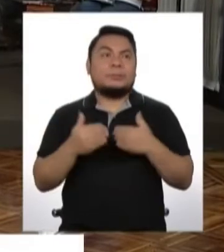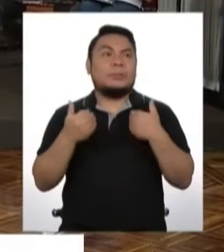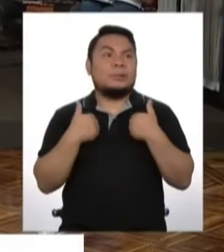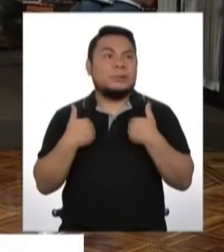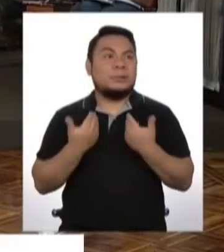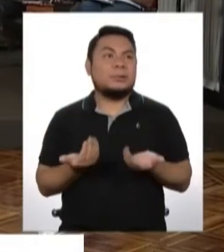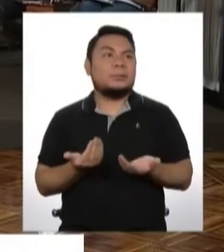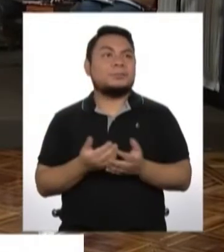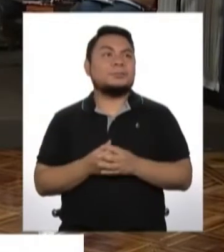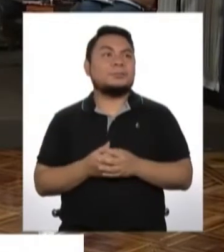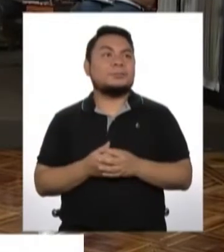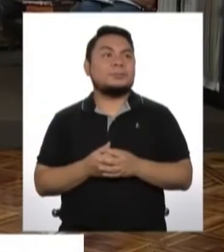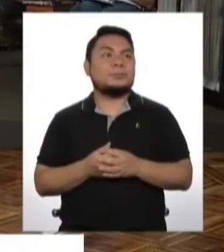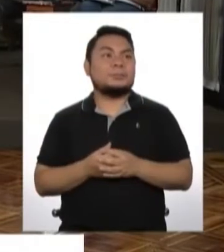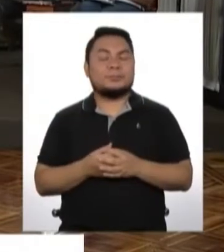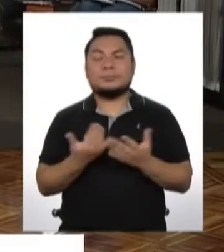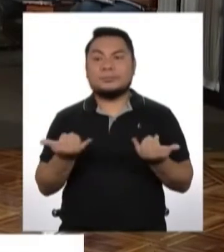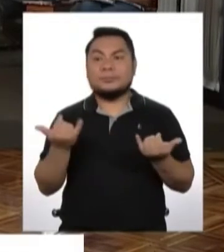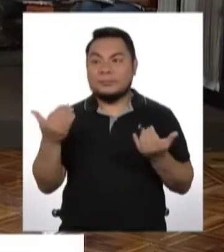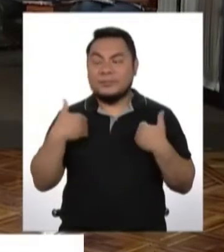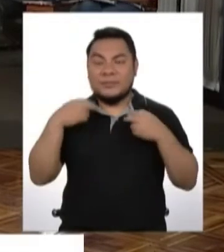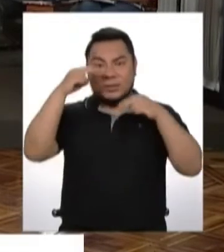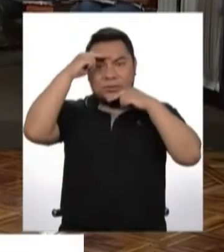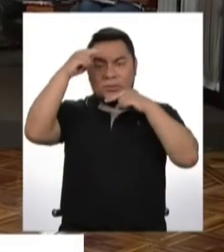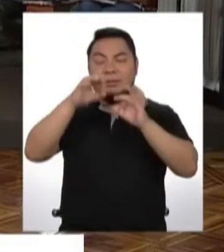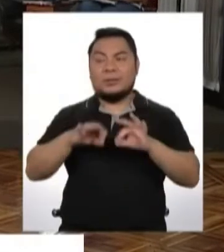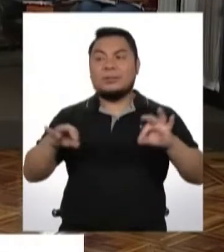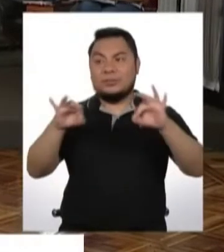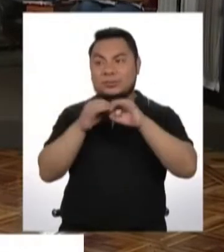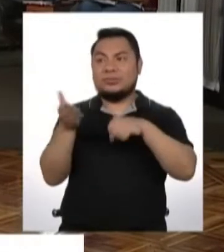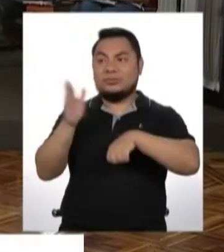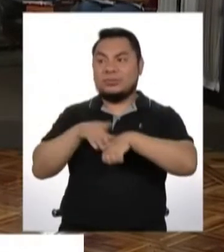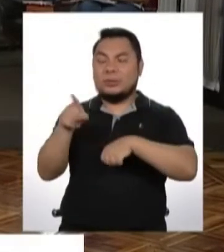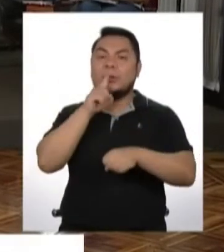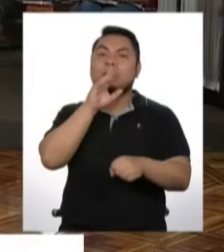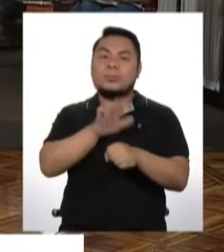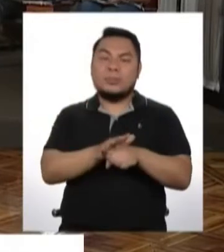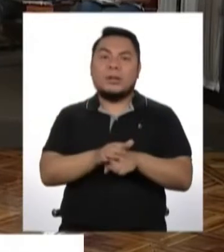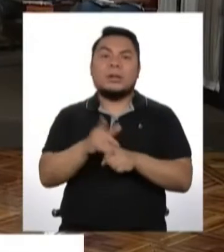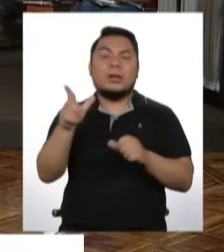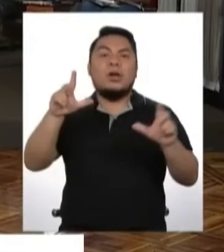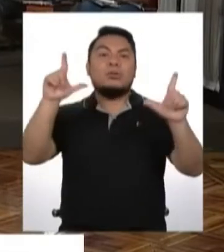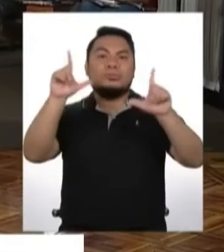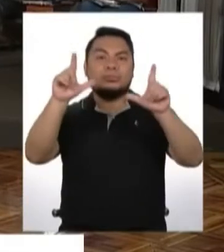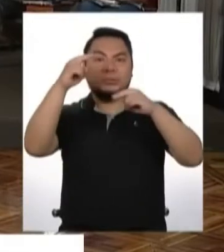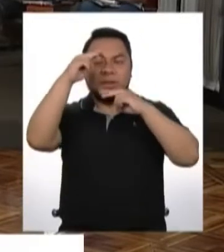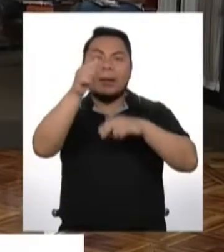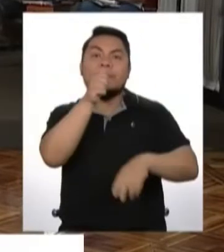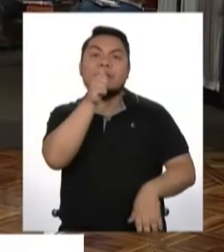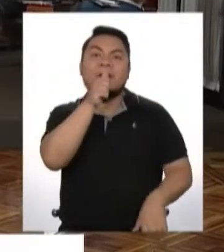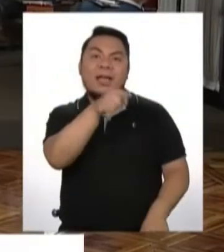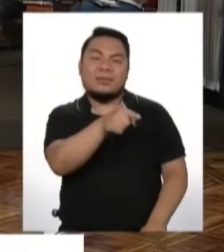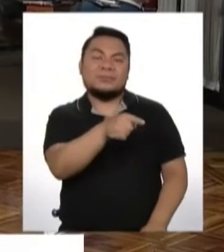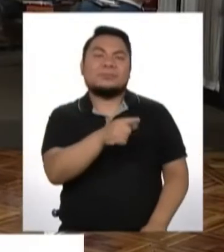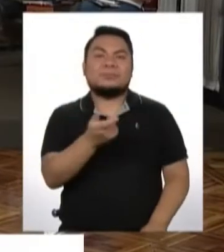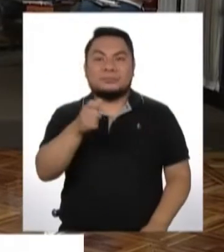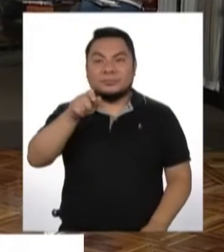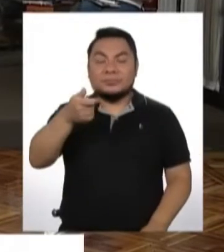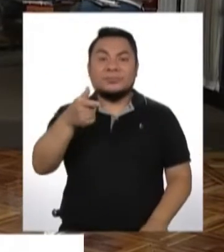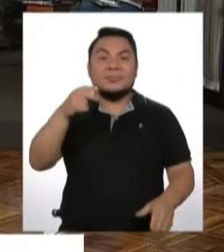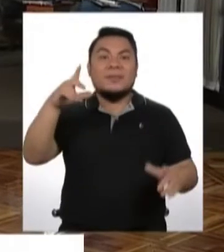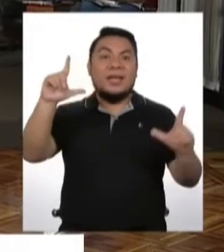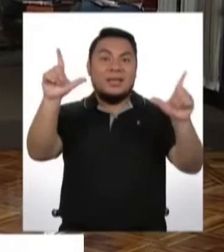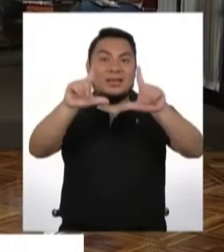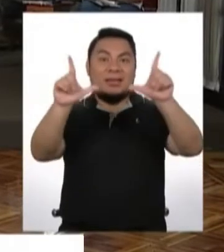una noticia, creo, importante sobre el compromiso de los medios de comunicación privados, porque los medios de